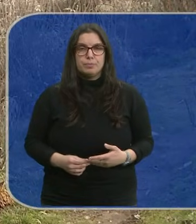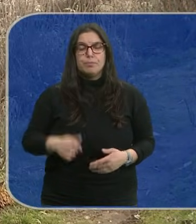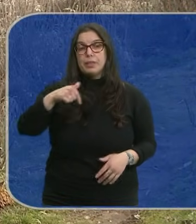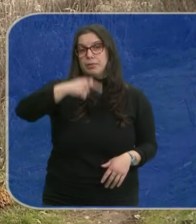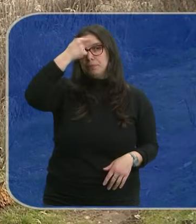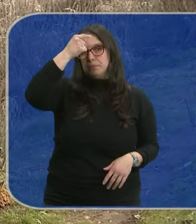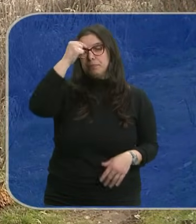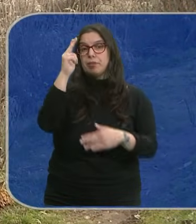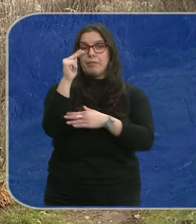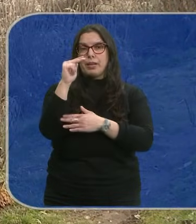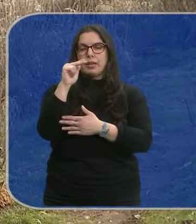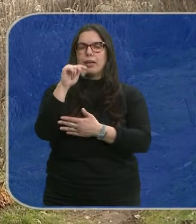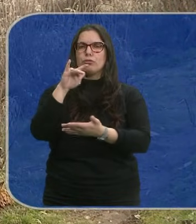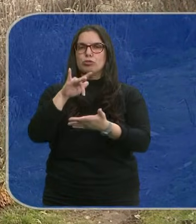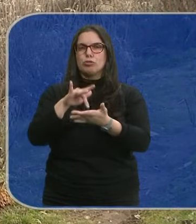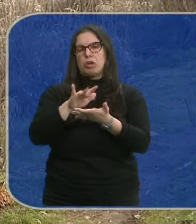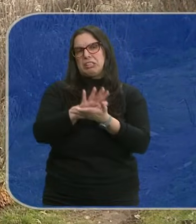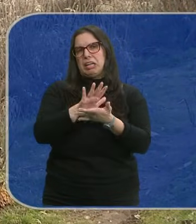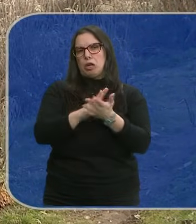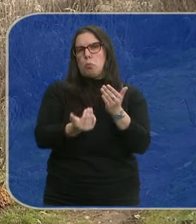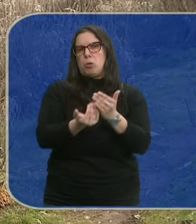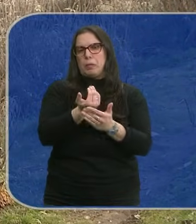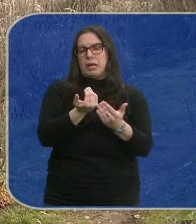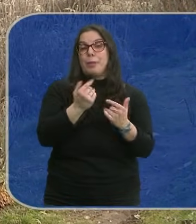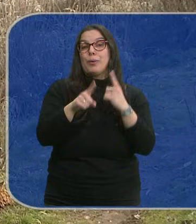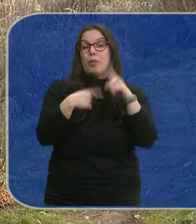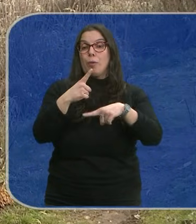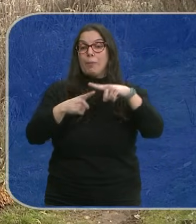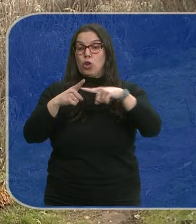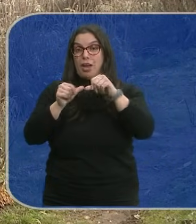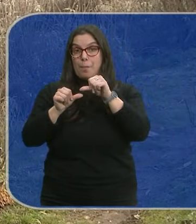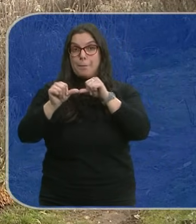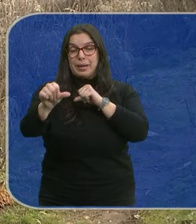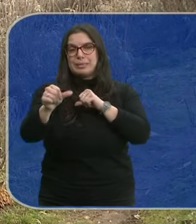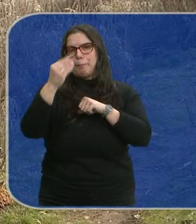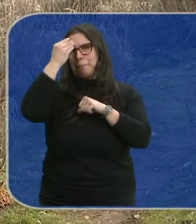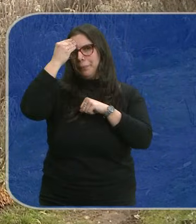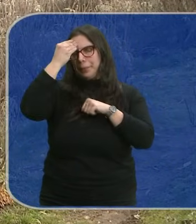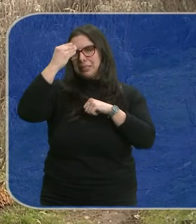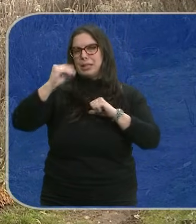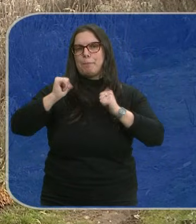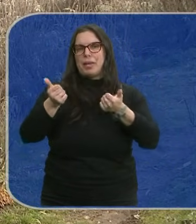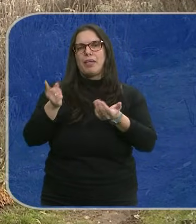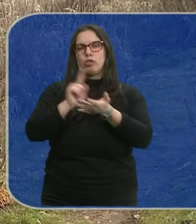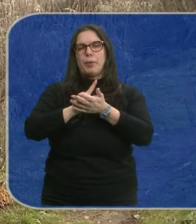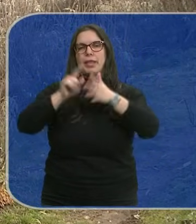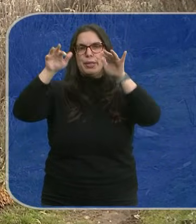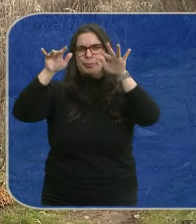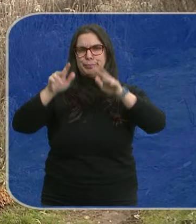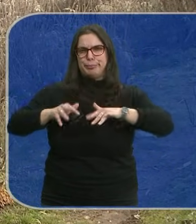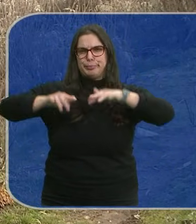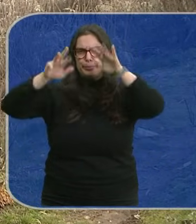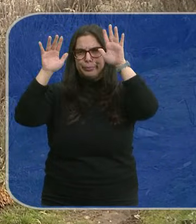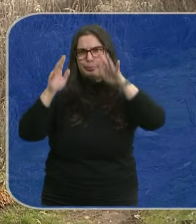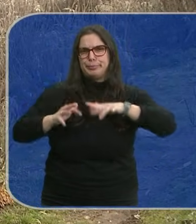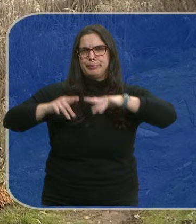En Ávila el viernes amanecerá relativamente tranquilo, aunque desde el mediodía se prevé se reactiven las precipitaciones, que